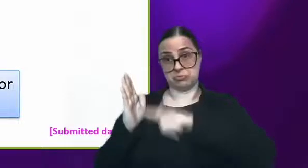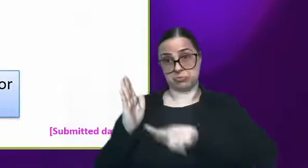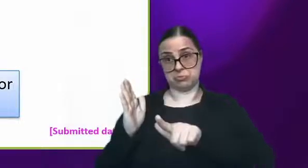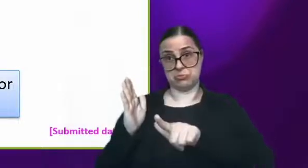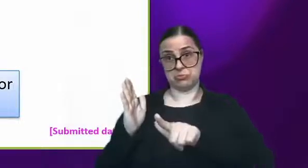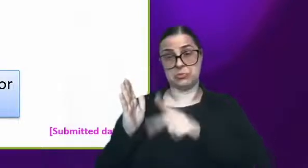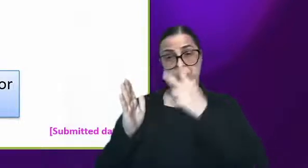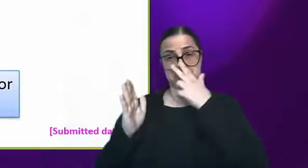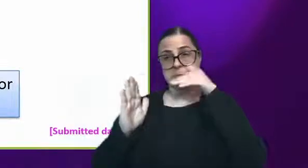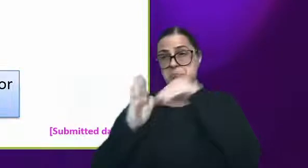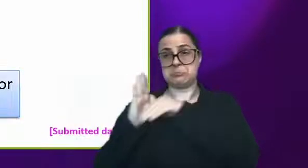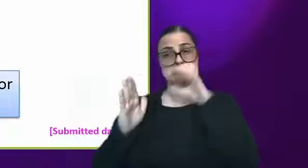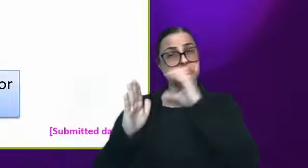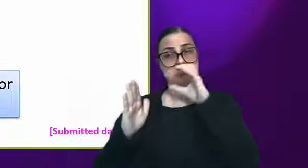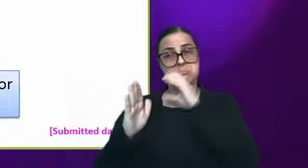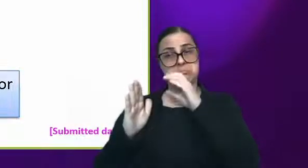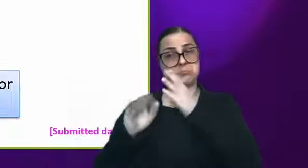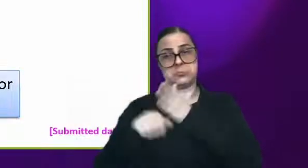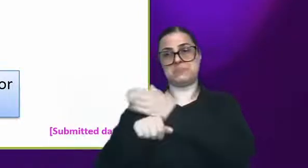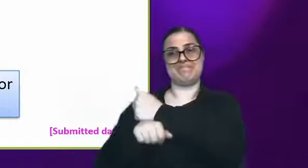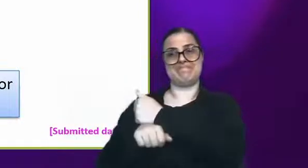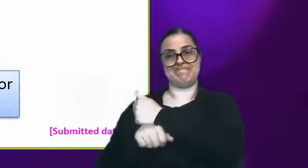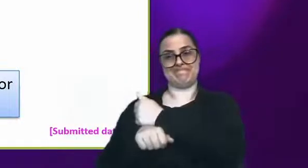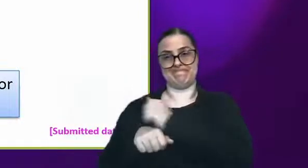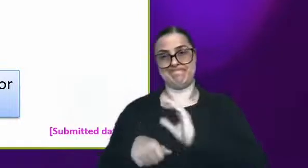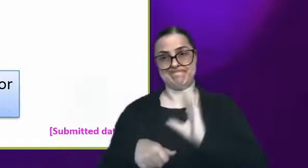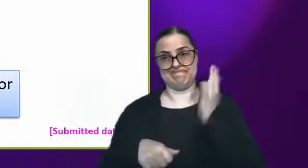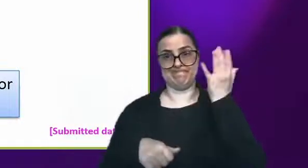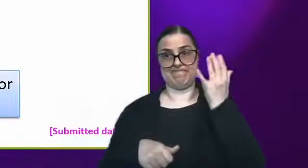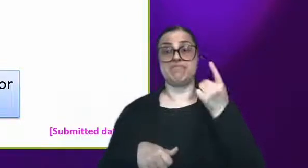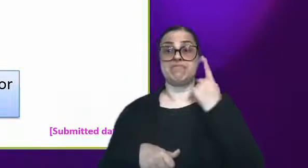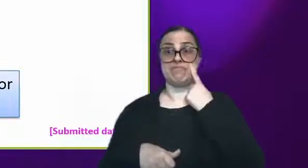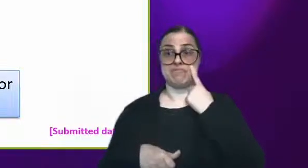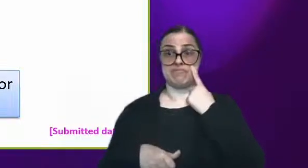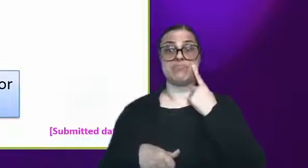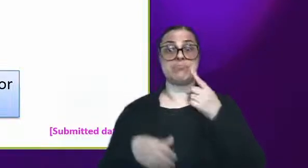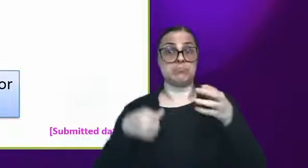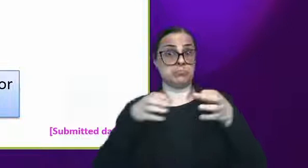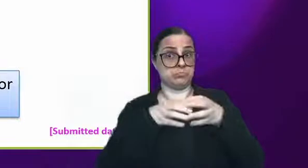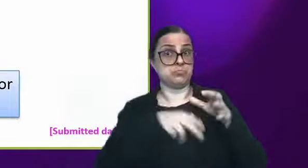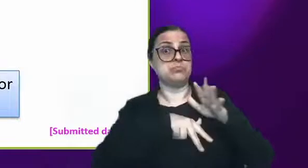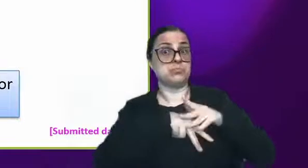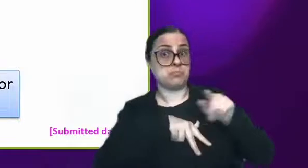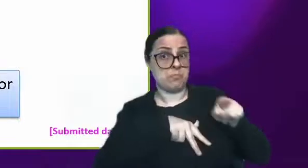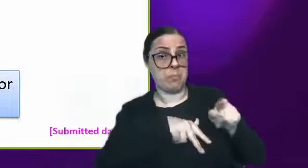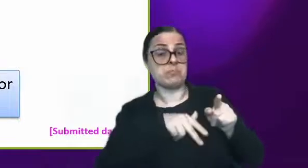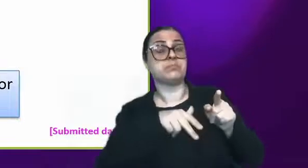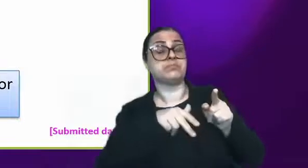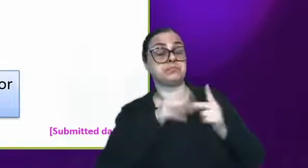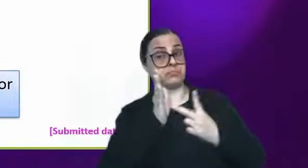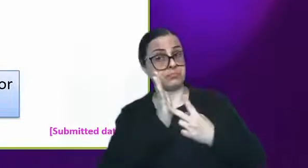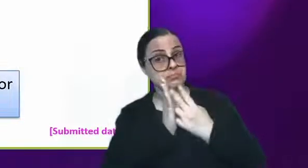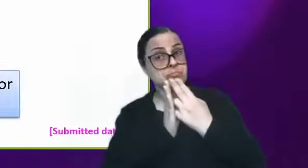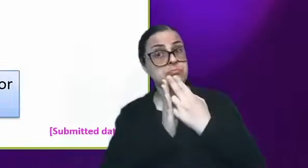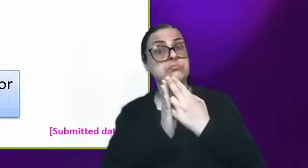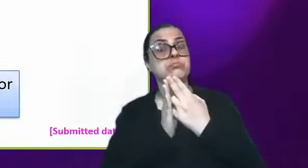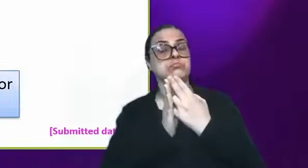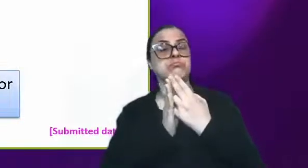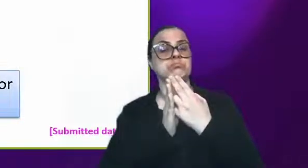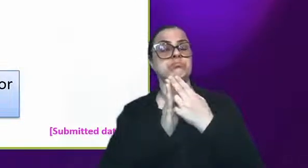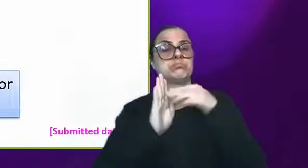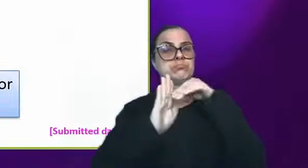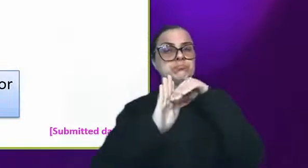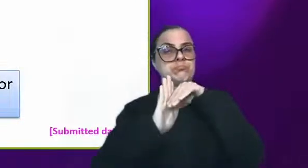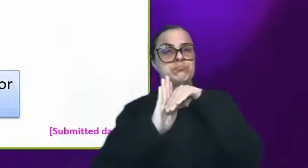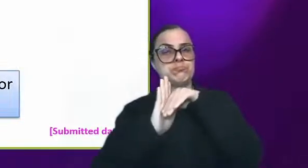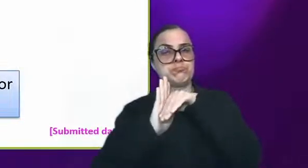ver que el grupo de pacientes a los que operamos recaen casi todo, el 93% recaen en el hígado.